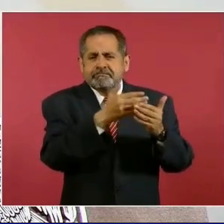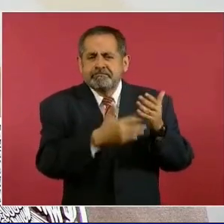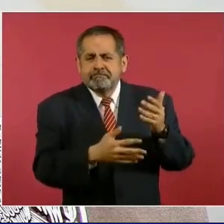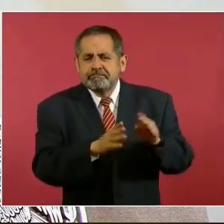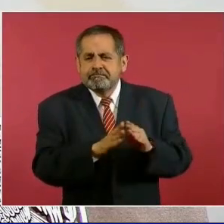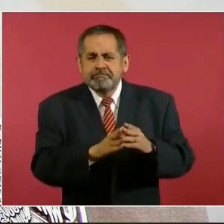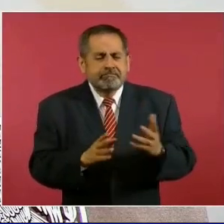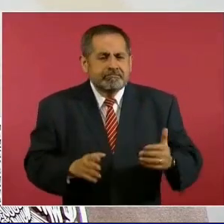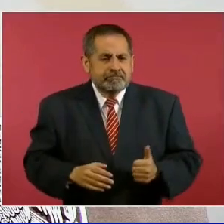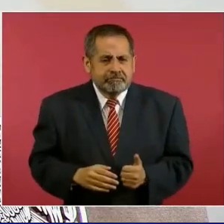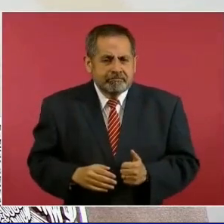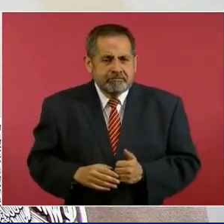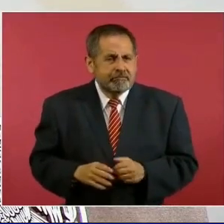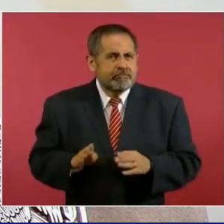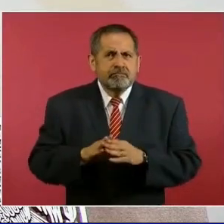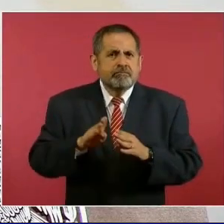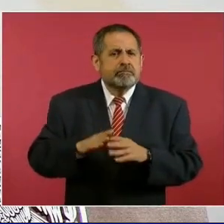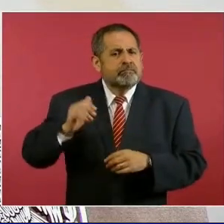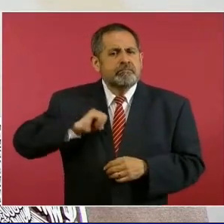y cómo los crearon,